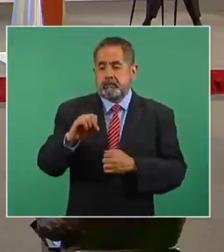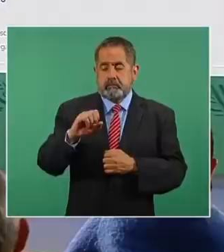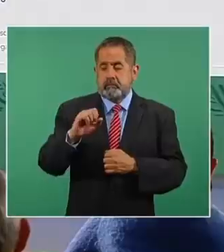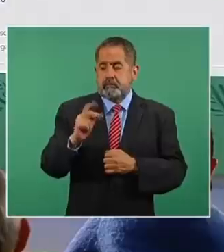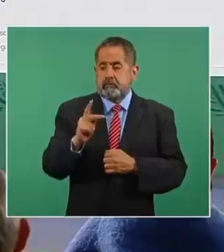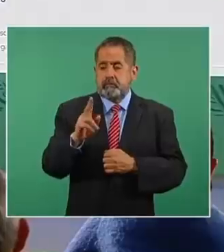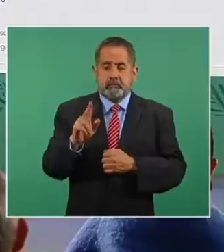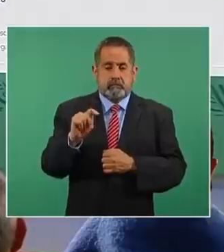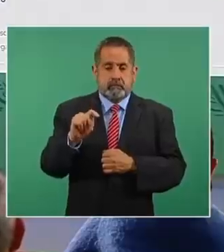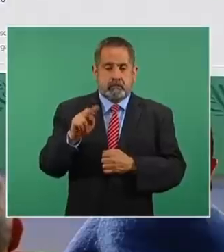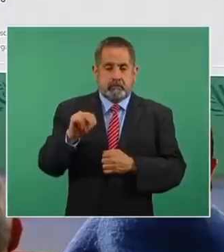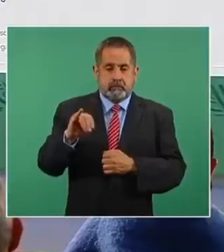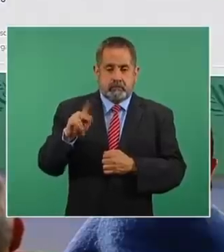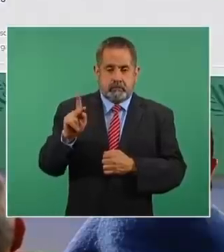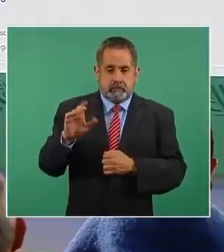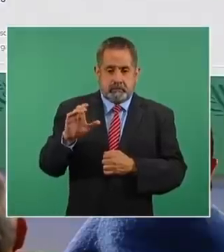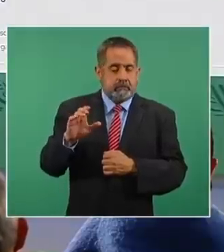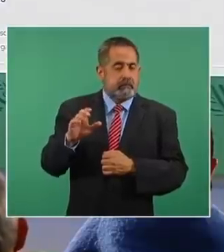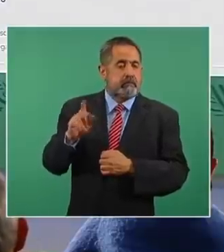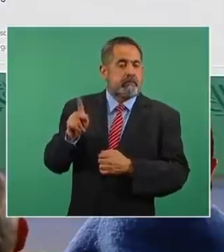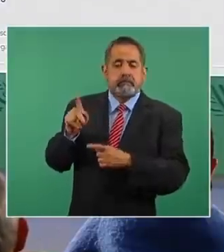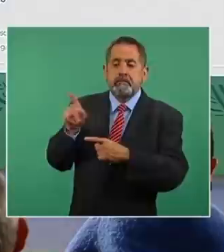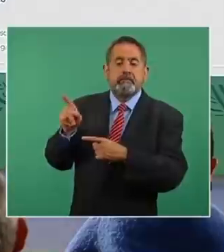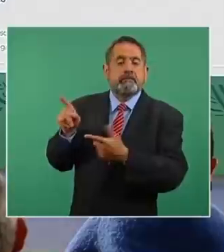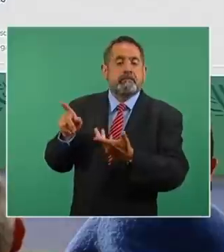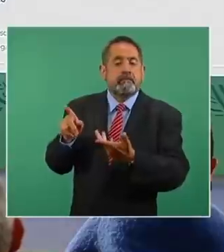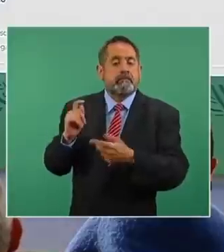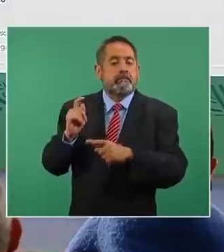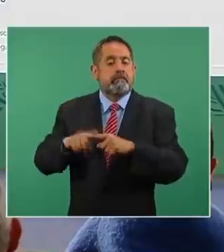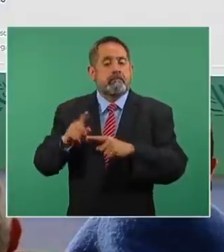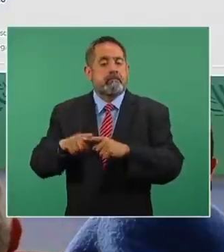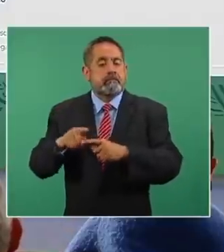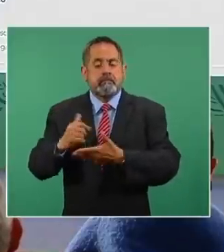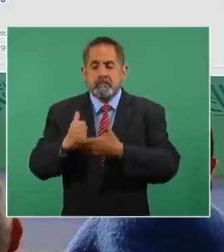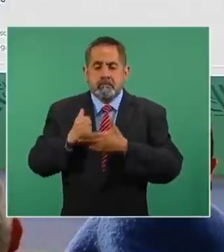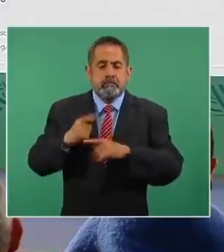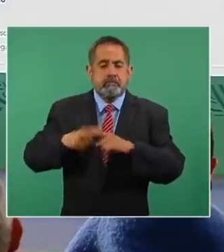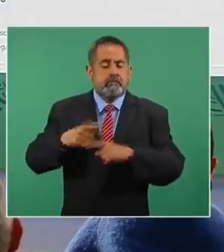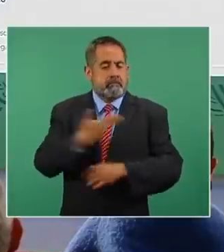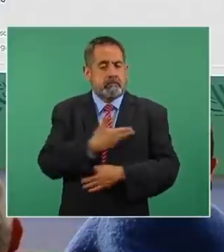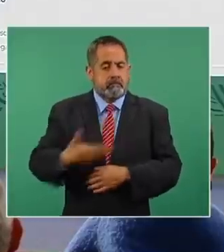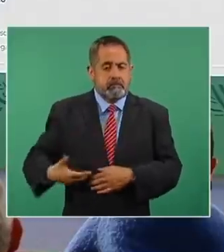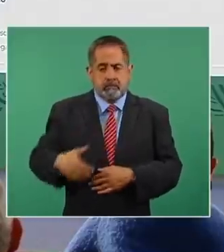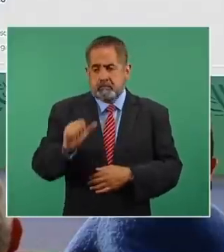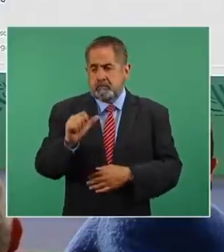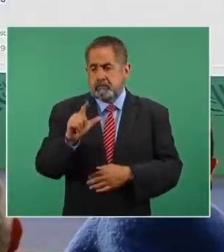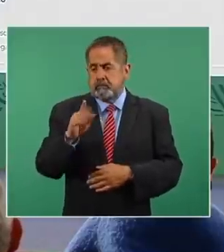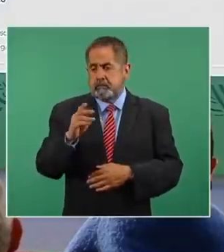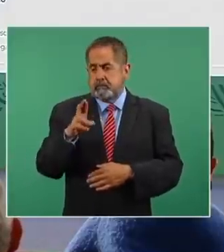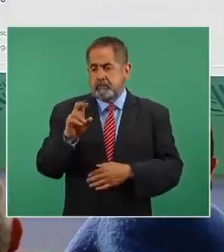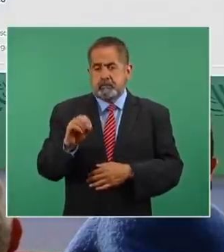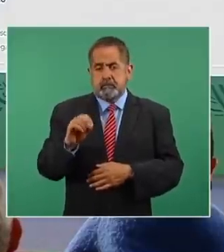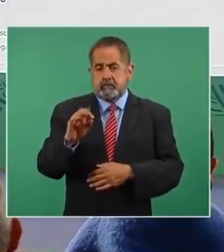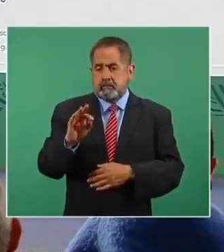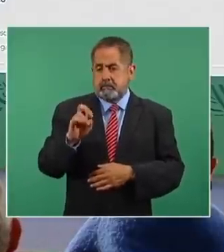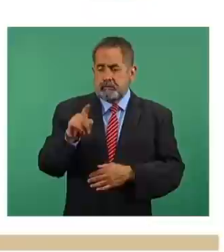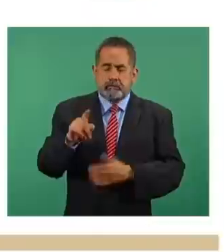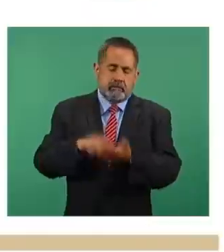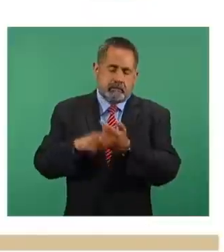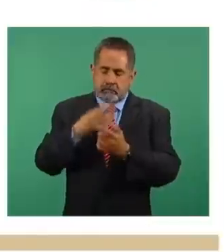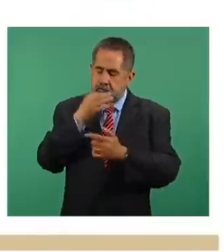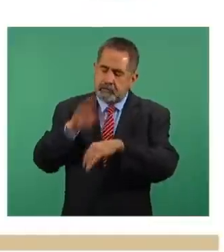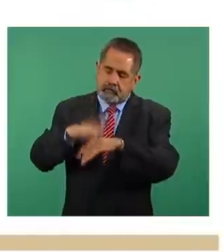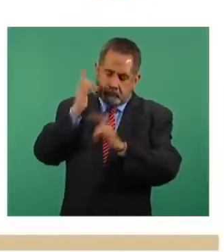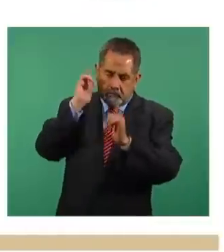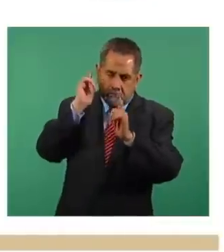que fue una gestión en la que nos ayudó muy importantemente el presidente Alberto Fernández, a quien le deseamos